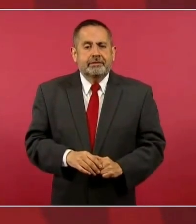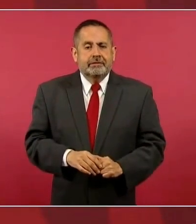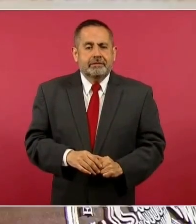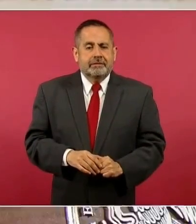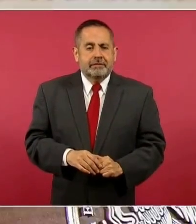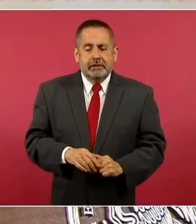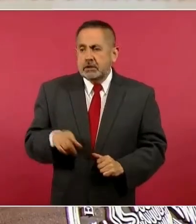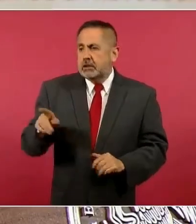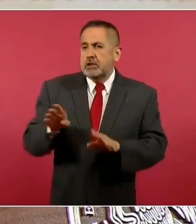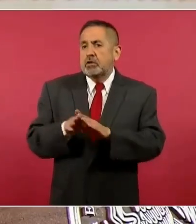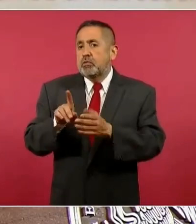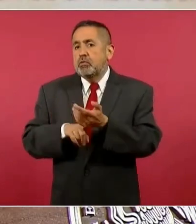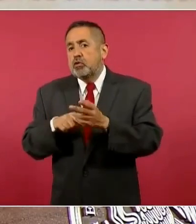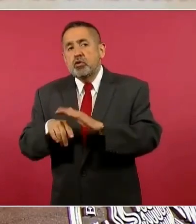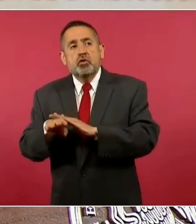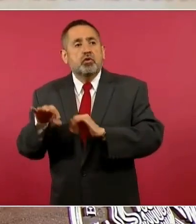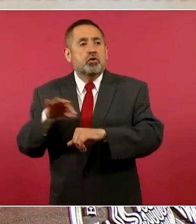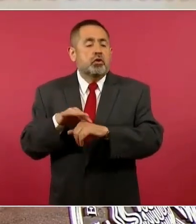su atención médica,